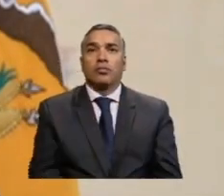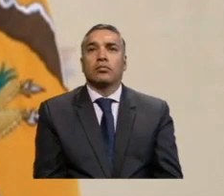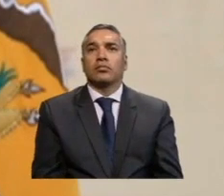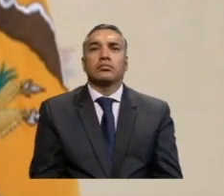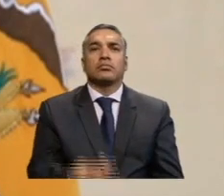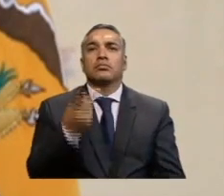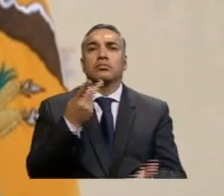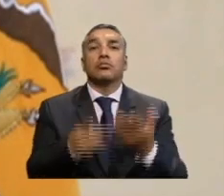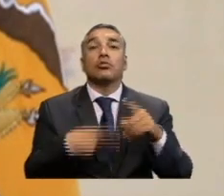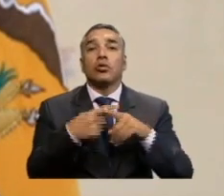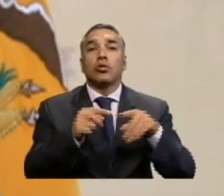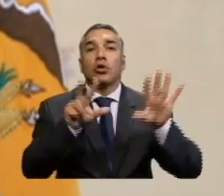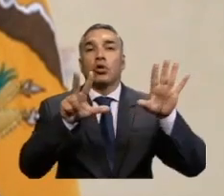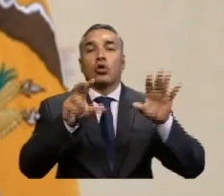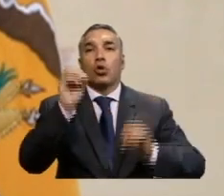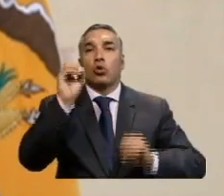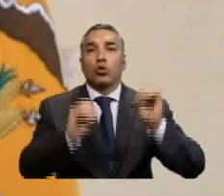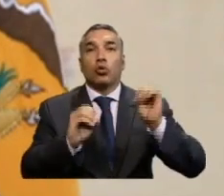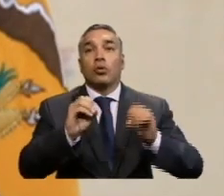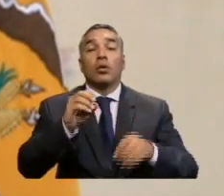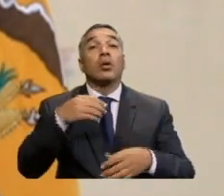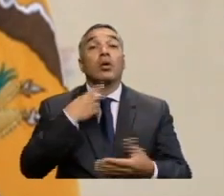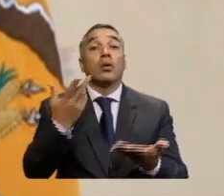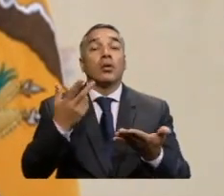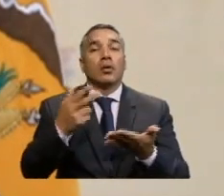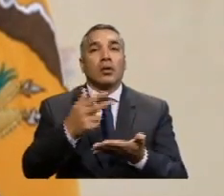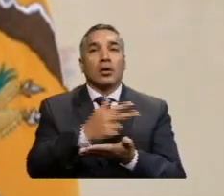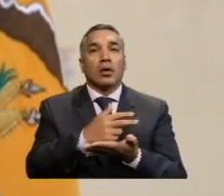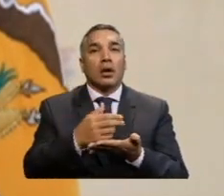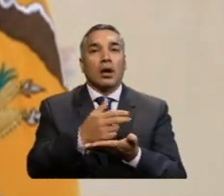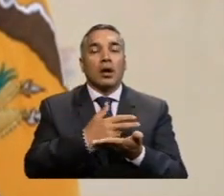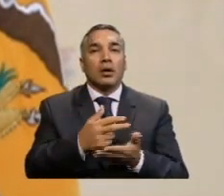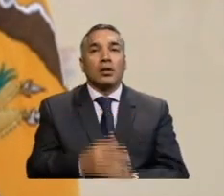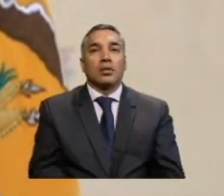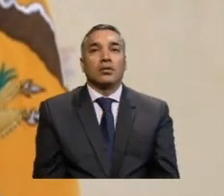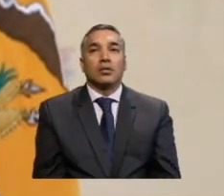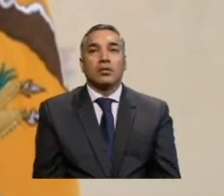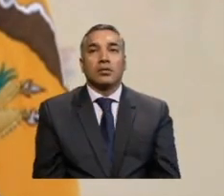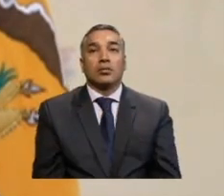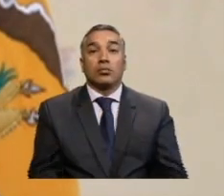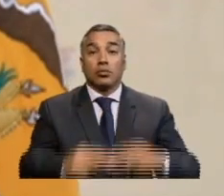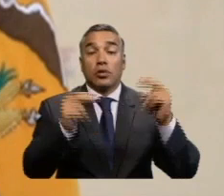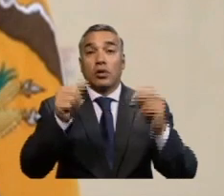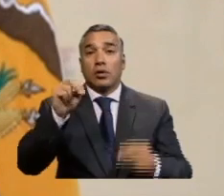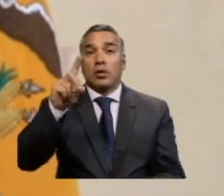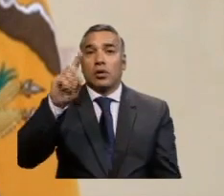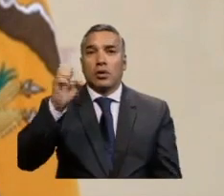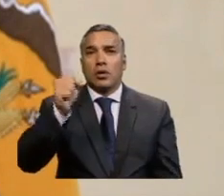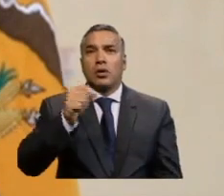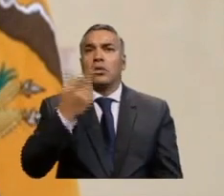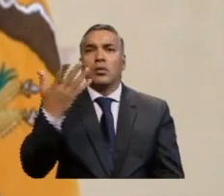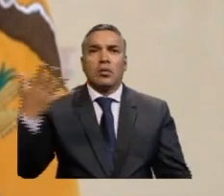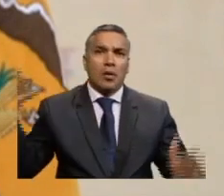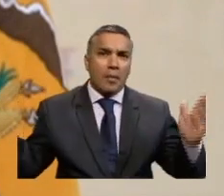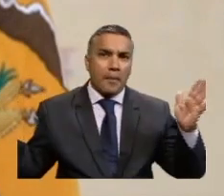ocurrido el sábado 8 de octubre en Carchi, en el sector del Puente de los Andes. Se registró un siniestro de